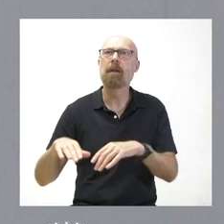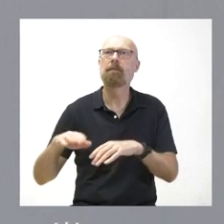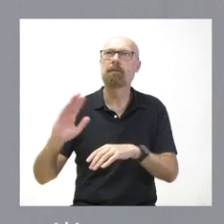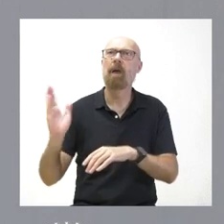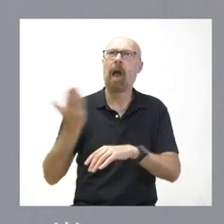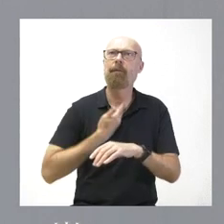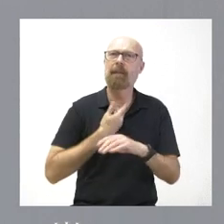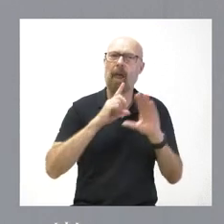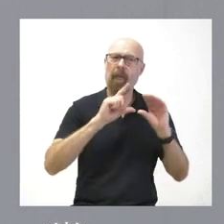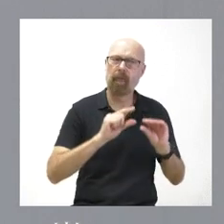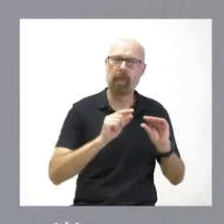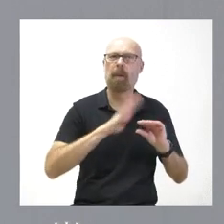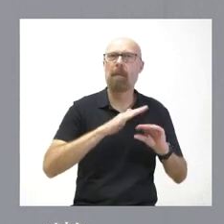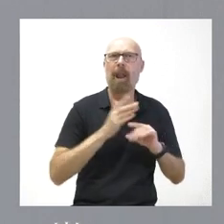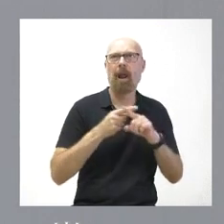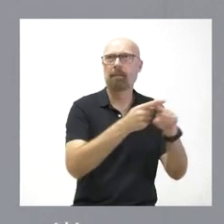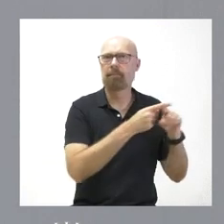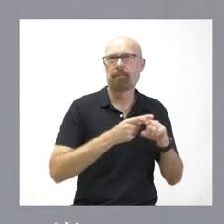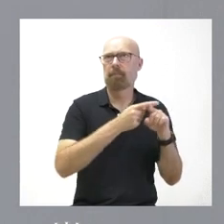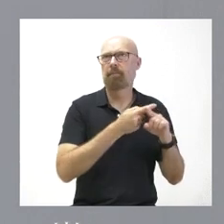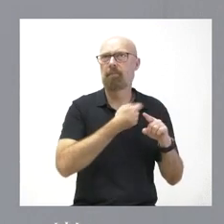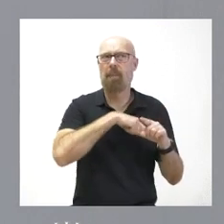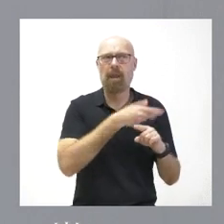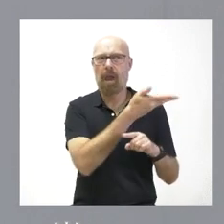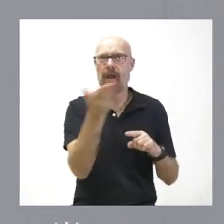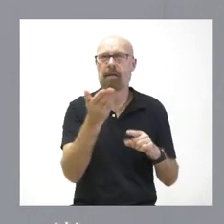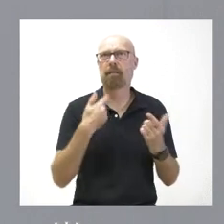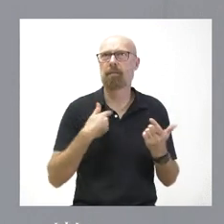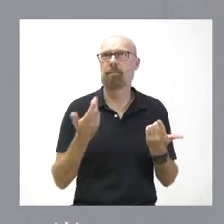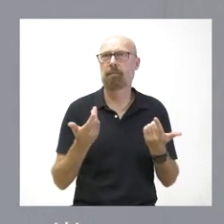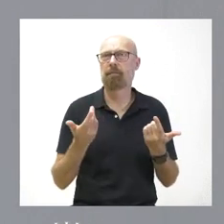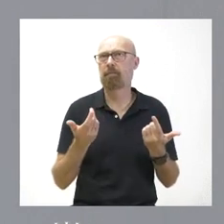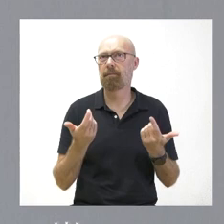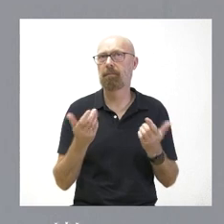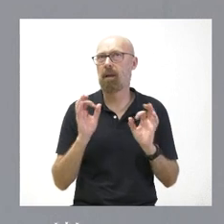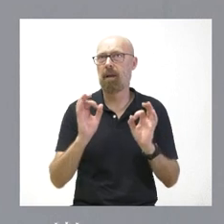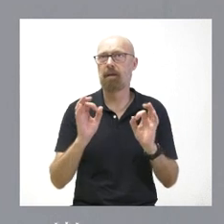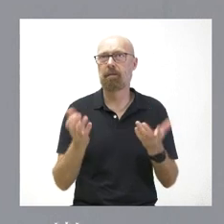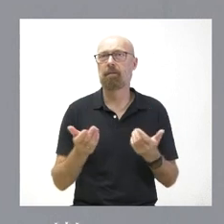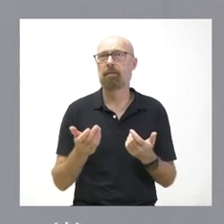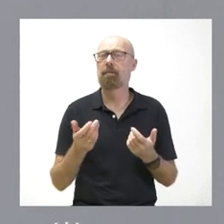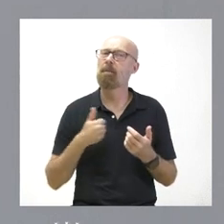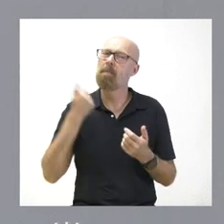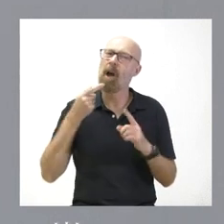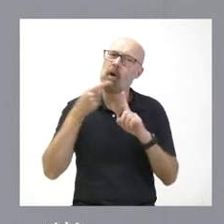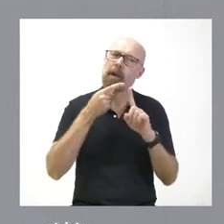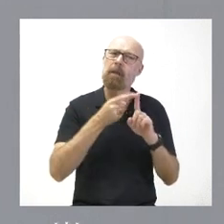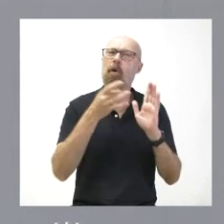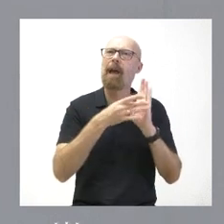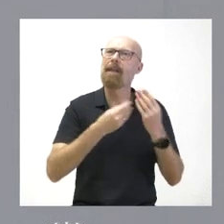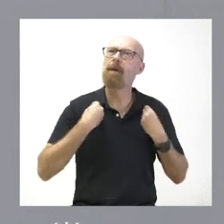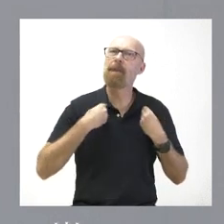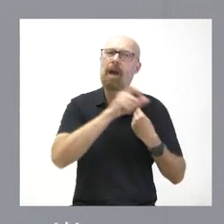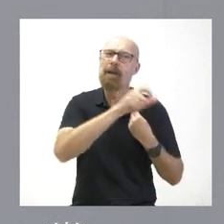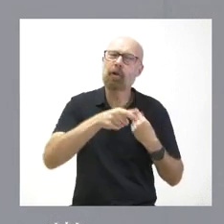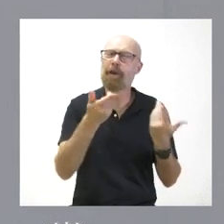Sánchez siga en el gobierno pues es una cantidad que no se va a poder destinar a otras finalidades que tendrían más que ver con la calidad de vida del conjunto de los ciudadanos